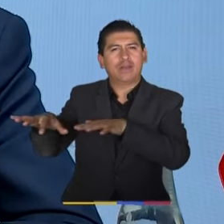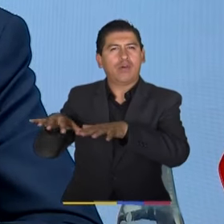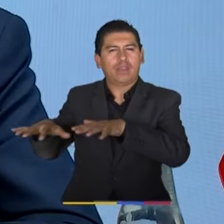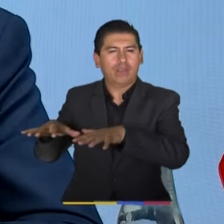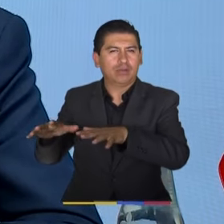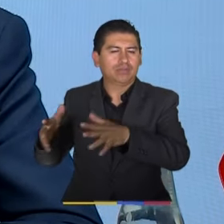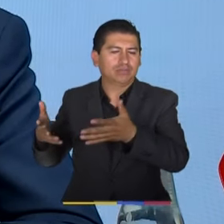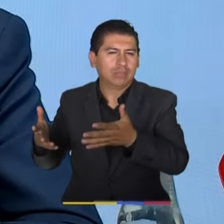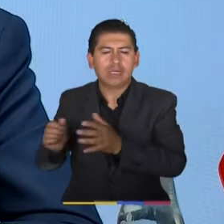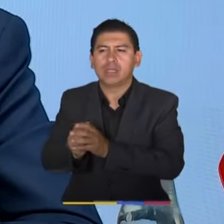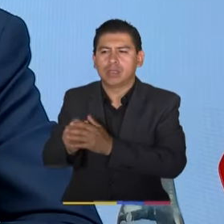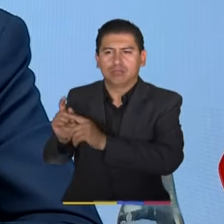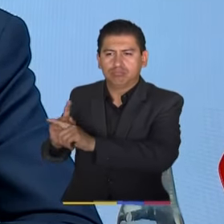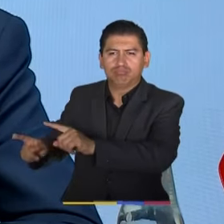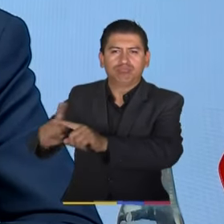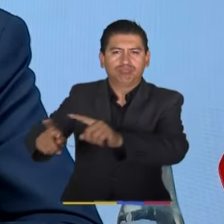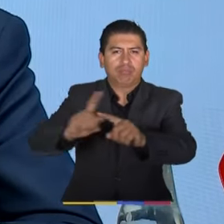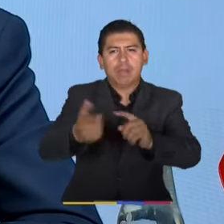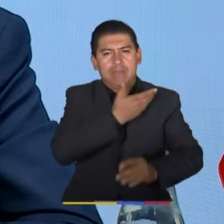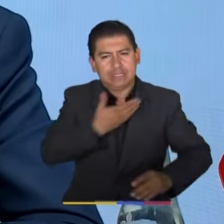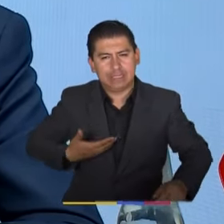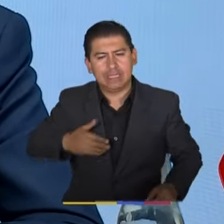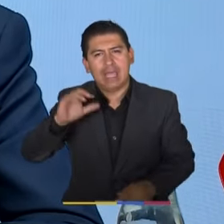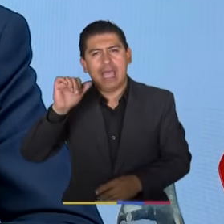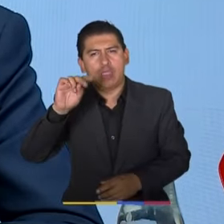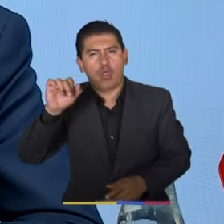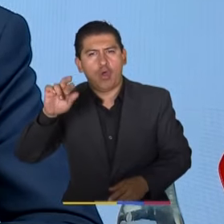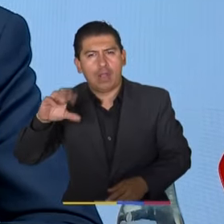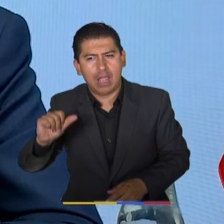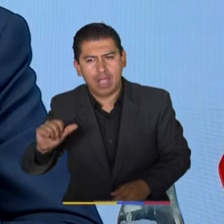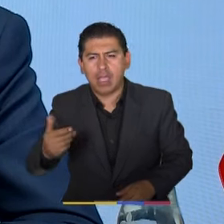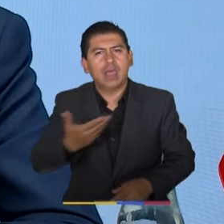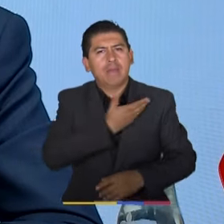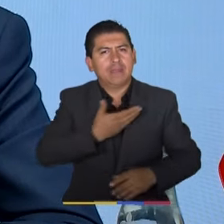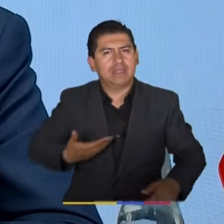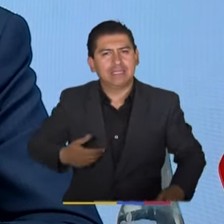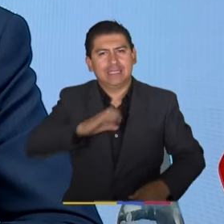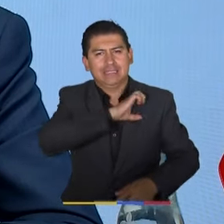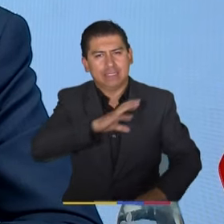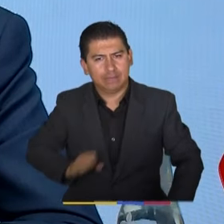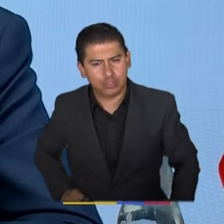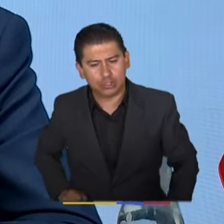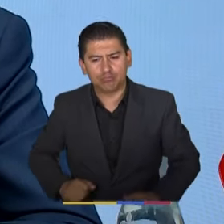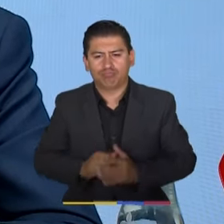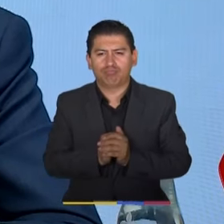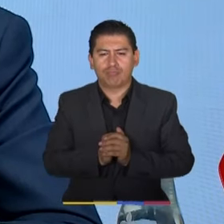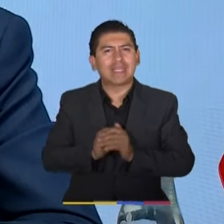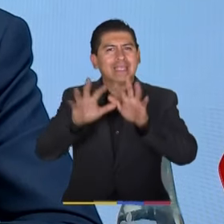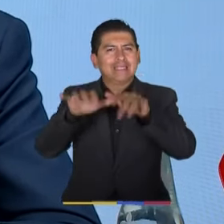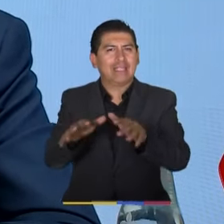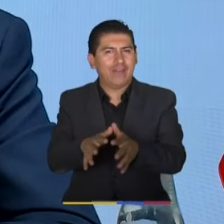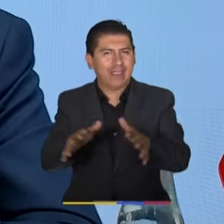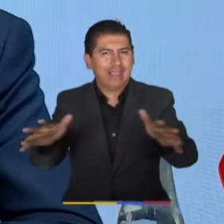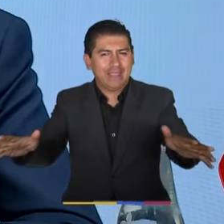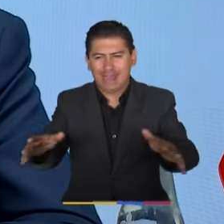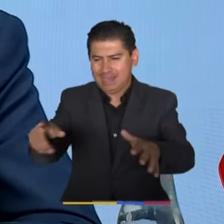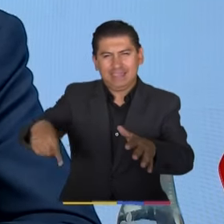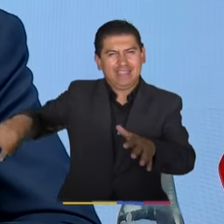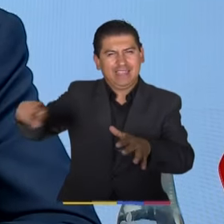Govern del Principat Andorra, vicepresidente de El Salvador, secretario general